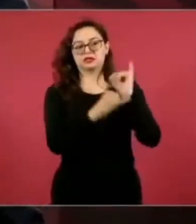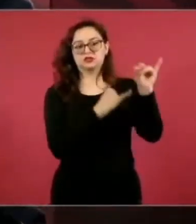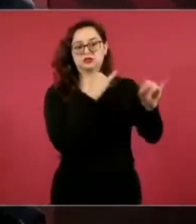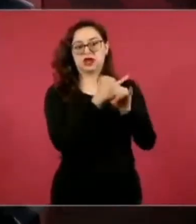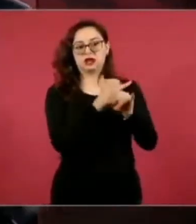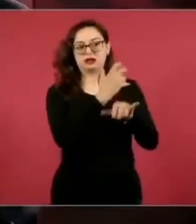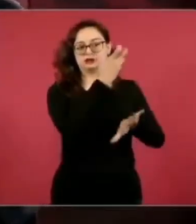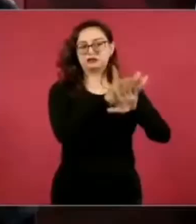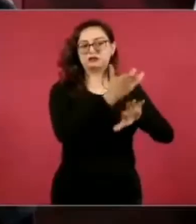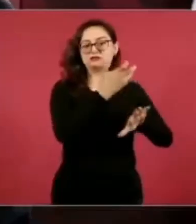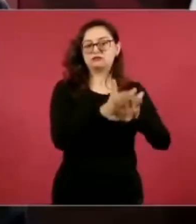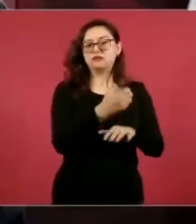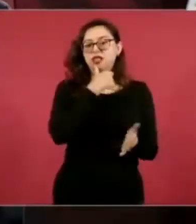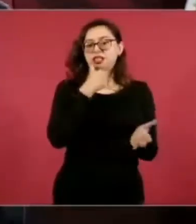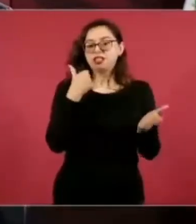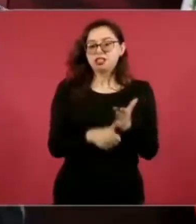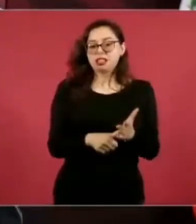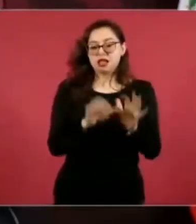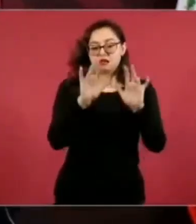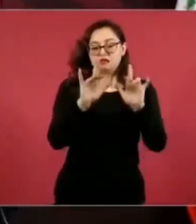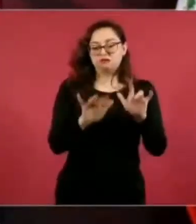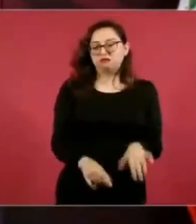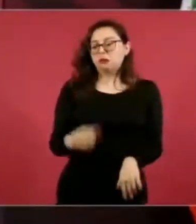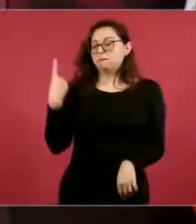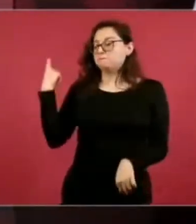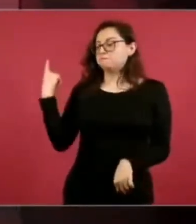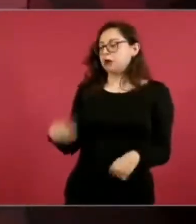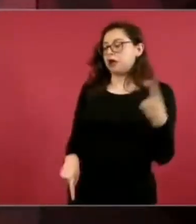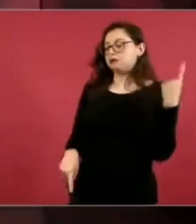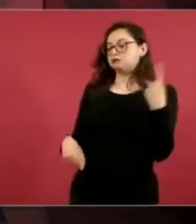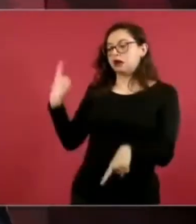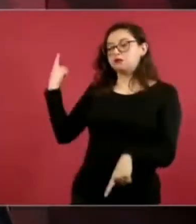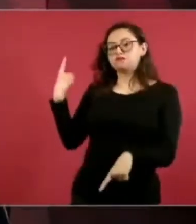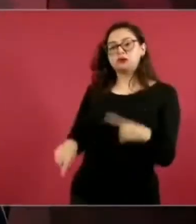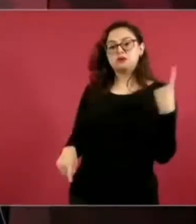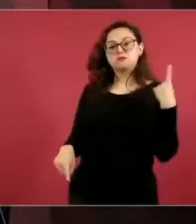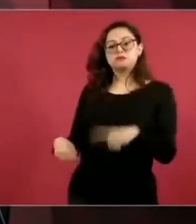De ahí viene que recomendaban que no aumentara el salario,